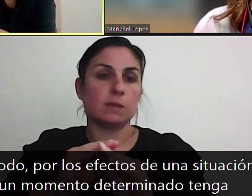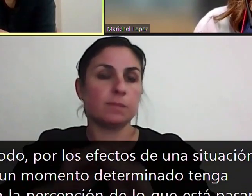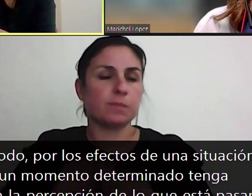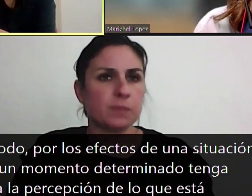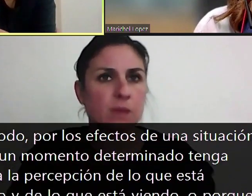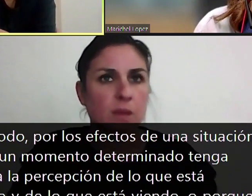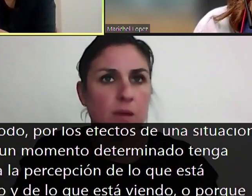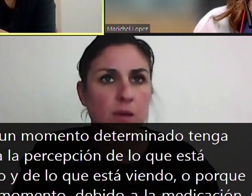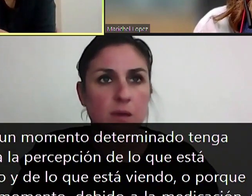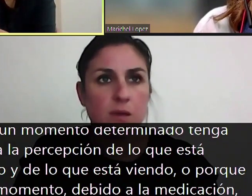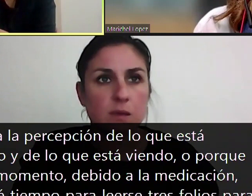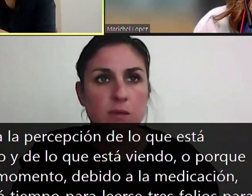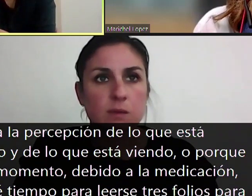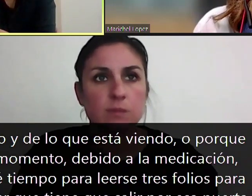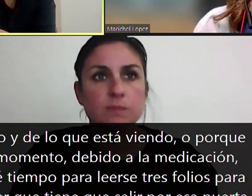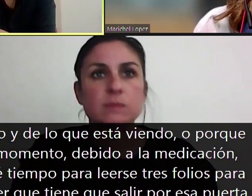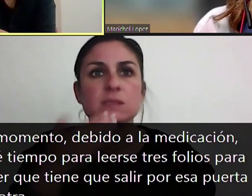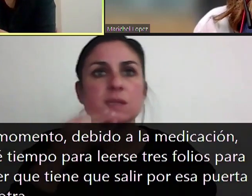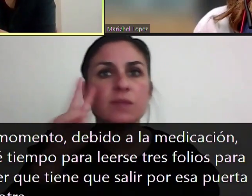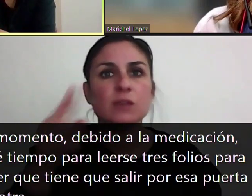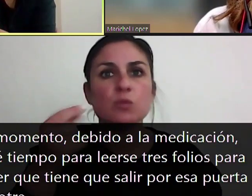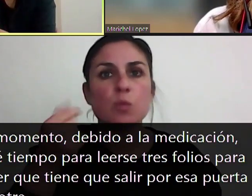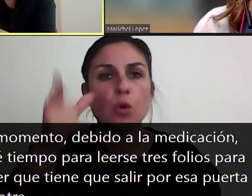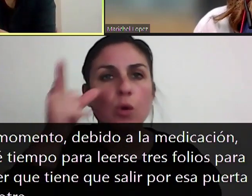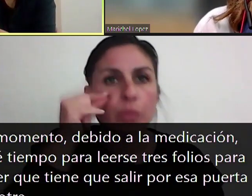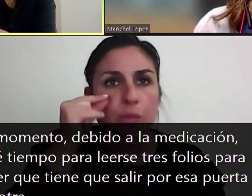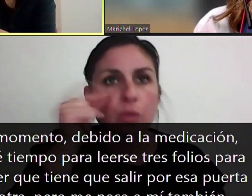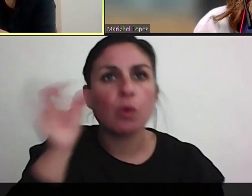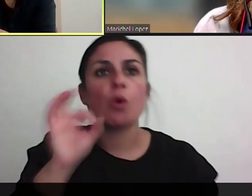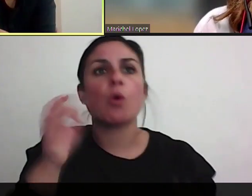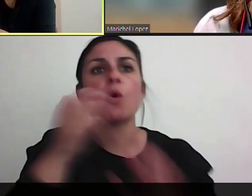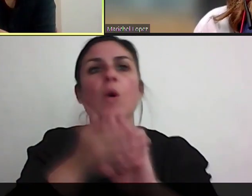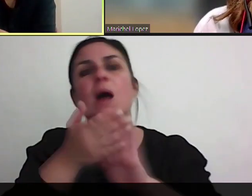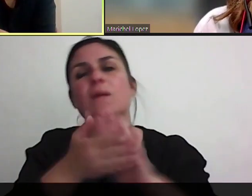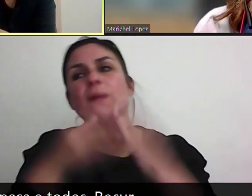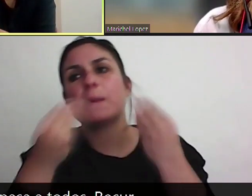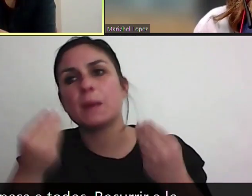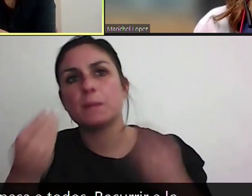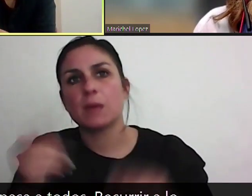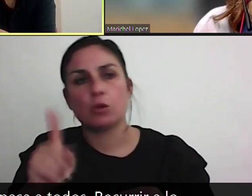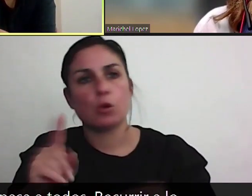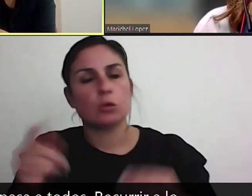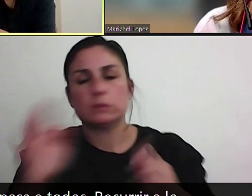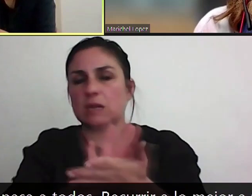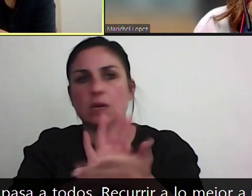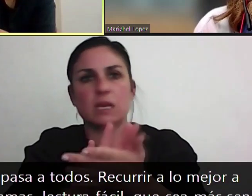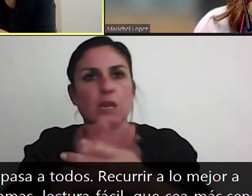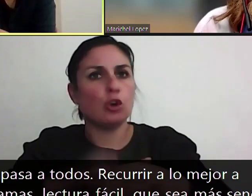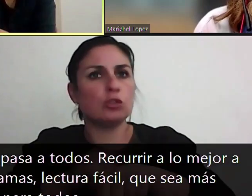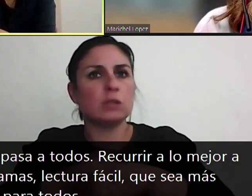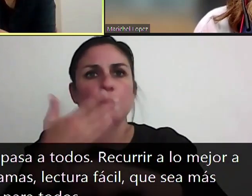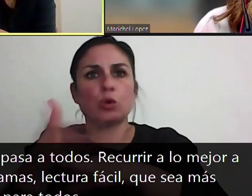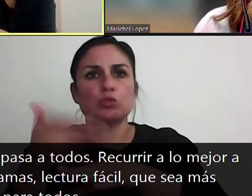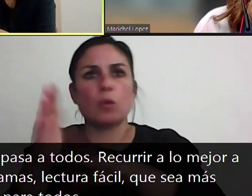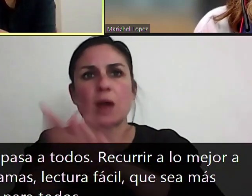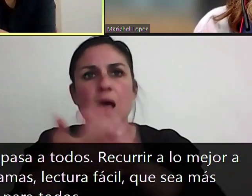está medio grogis o si no se sabe expresar muy bien, darle su tiempo a que acabe las frases. Pero vamos, lo que hacemos